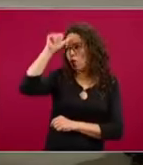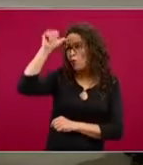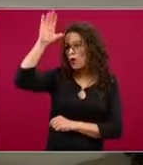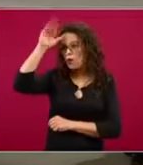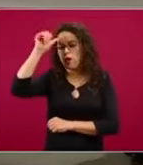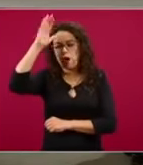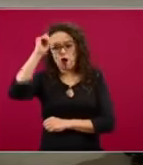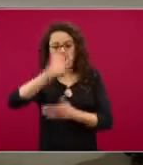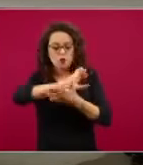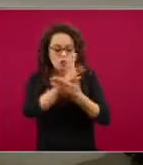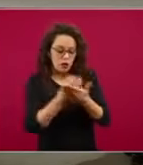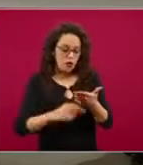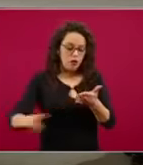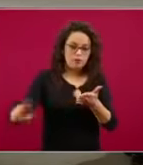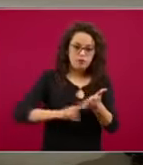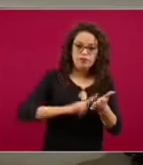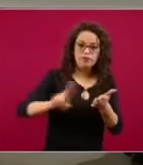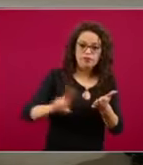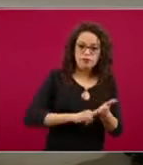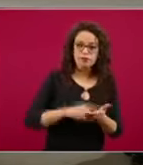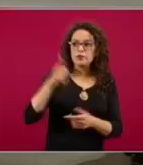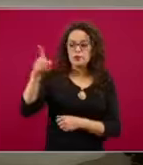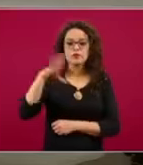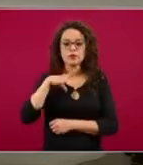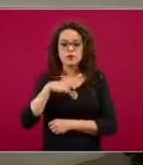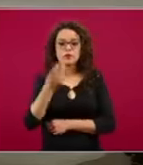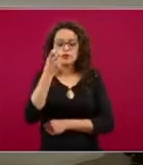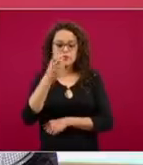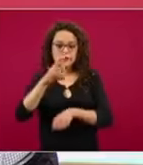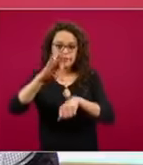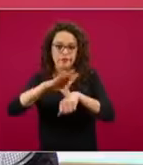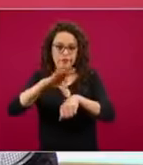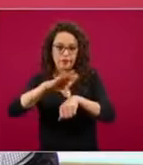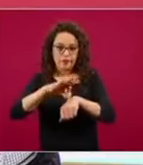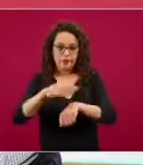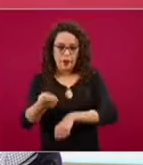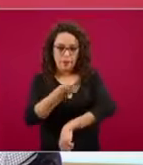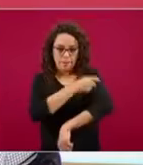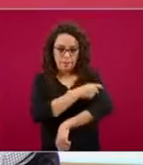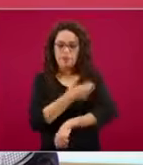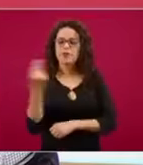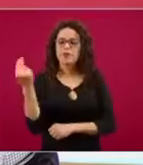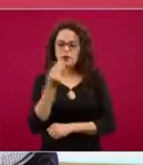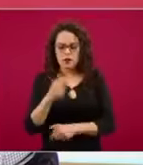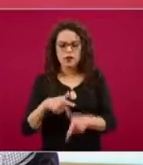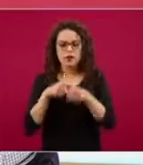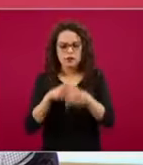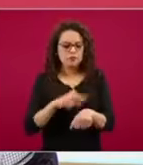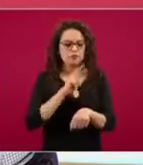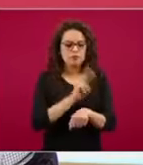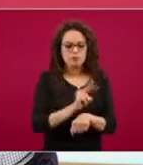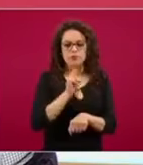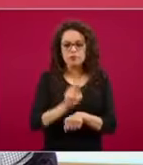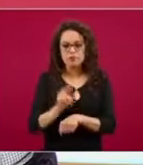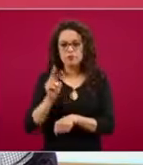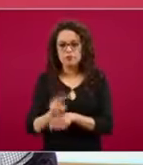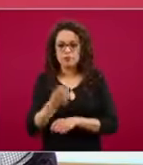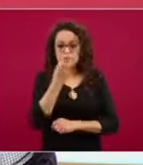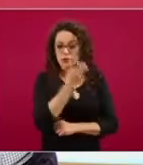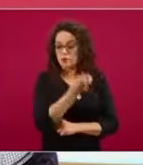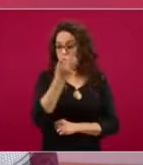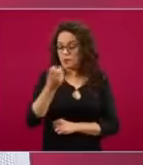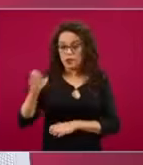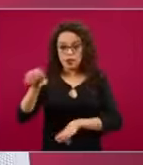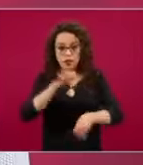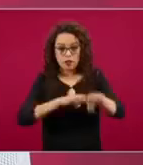aquellos principales candidatos que tienen este potencial, y bueno, se estará dando un seguimiento muy puntual sobre todo de estos candidatos para que ni